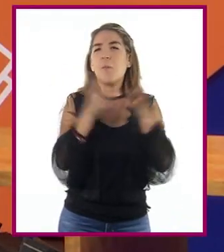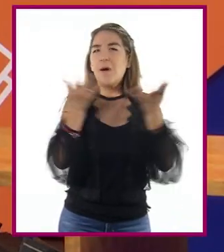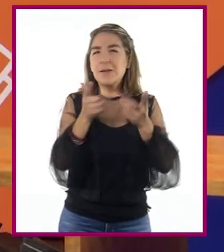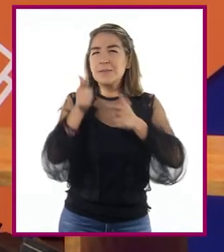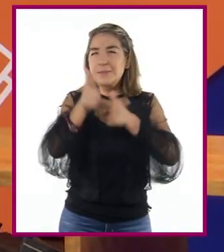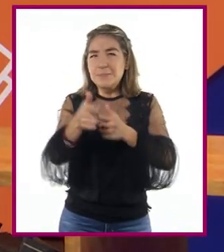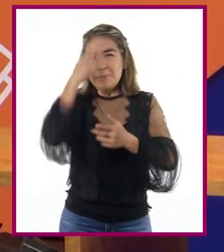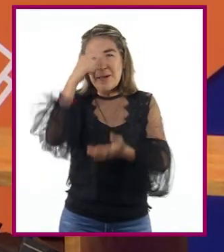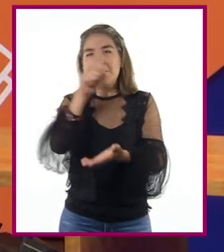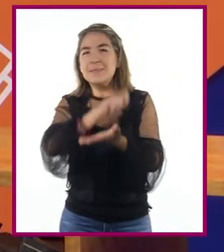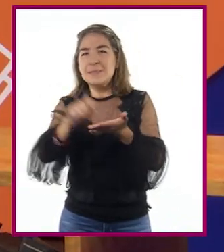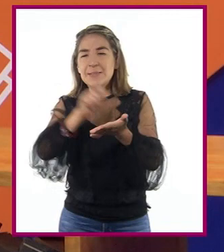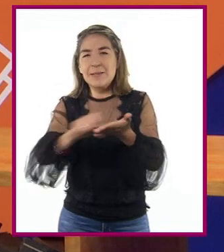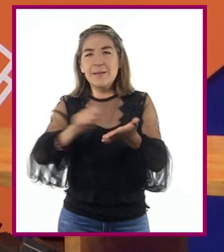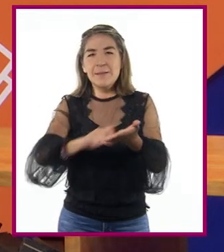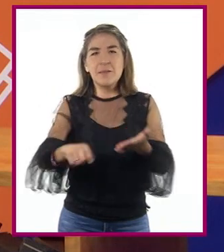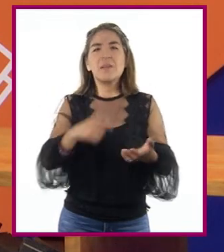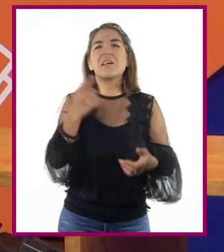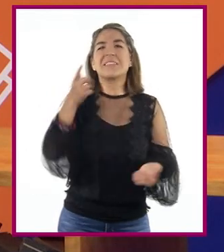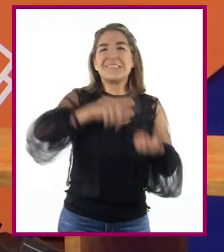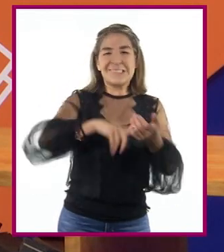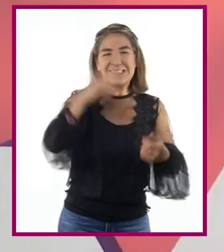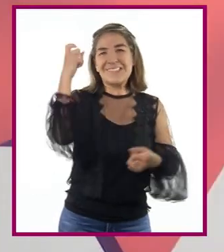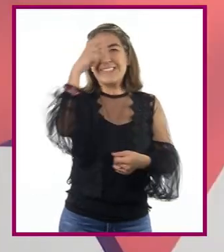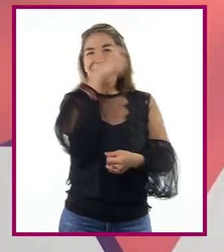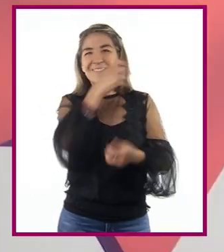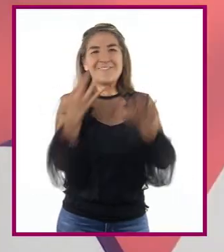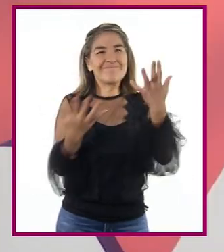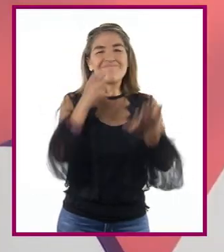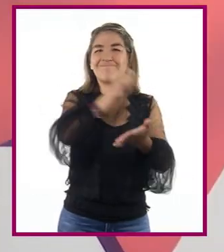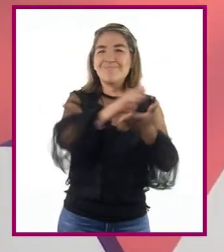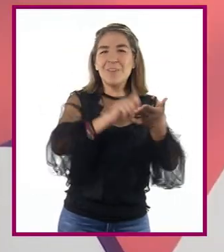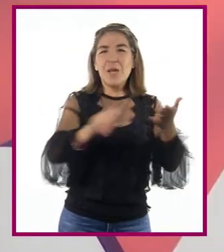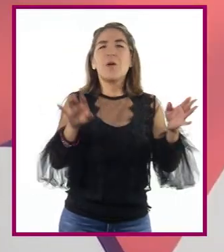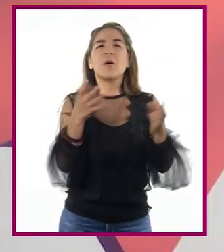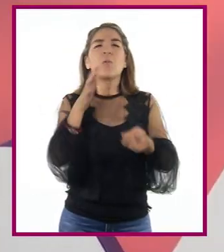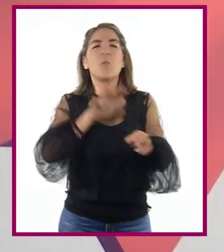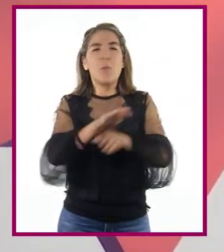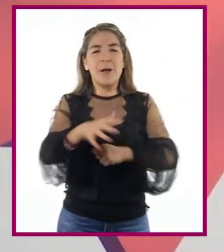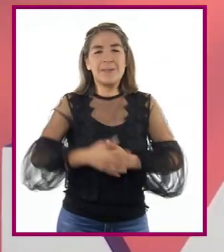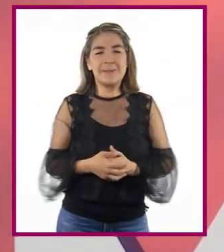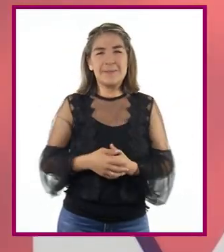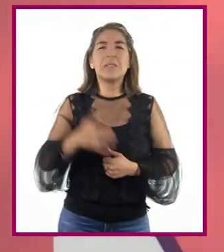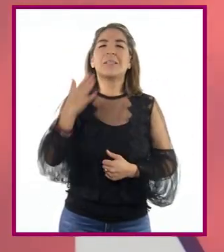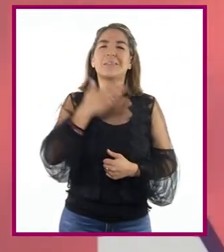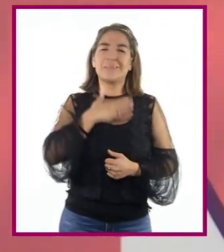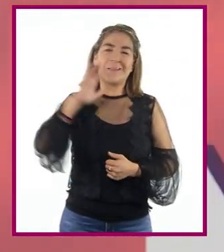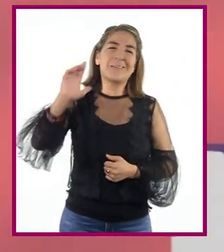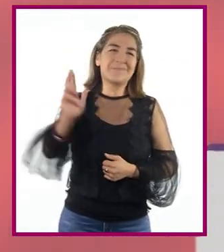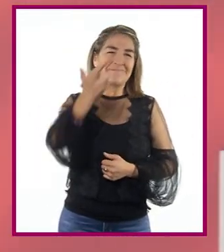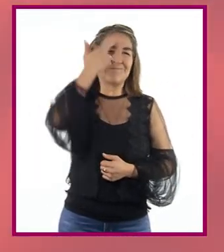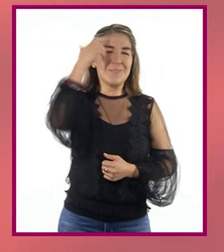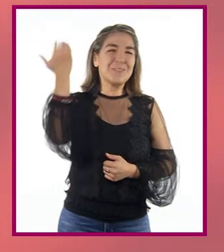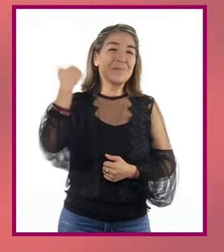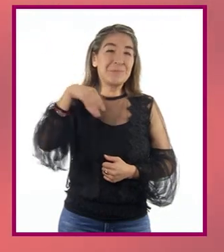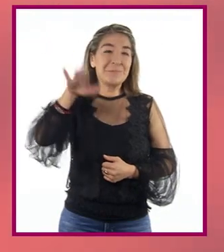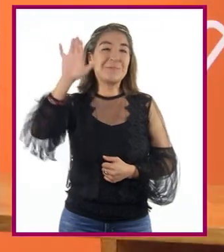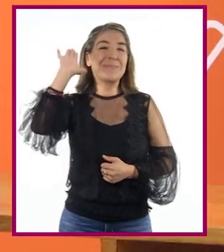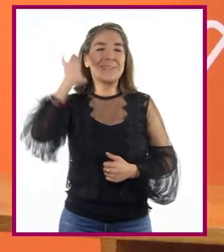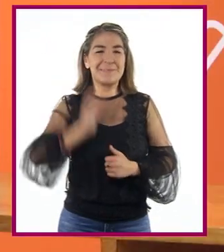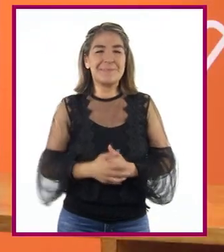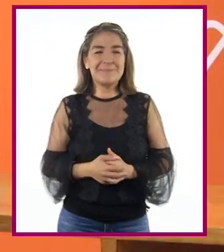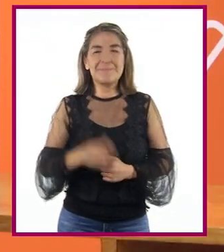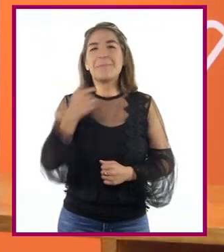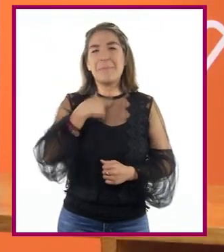escribirla? ¿Qué fue lo que se les complicó? Profesora, yo recuerdo